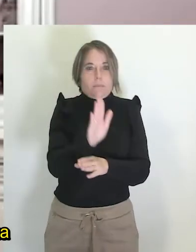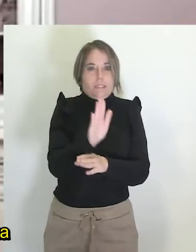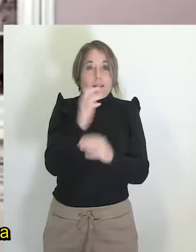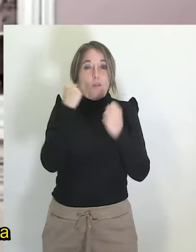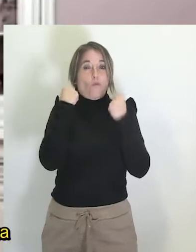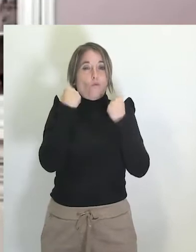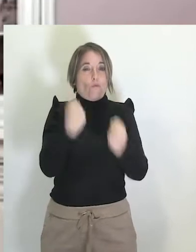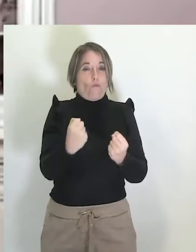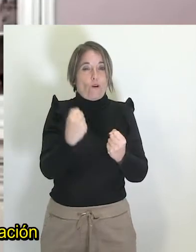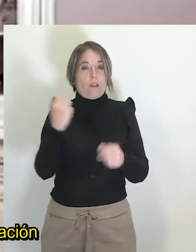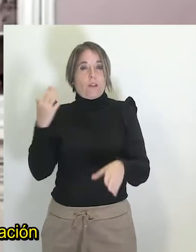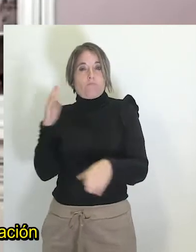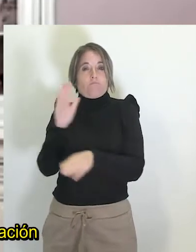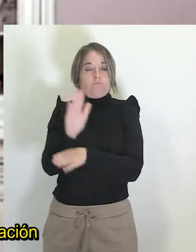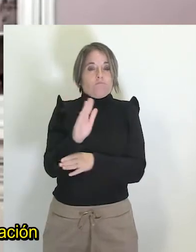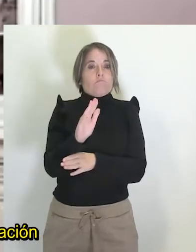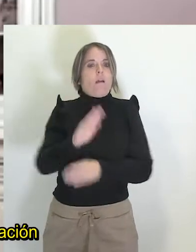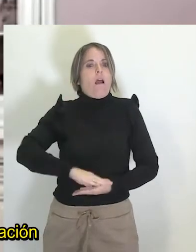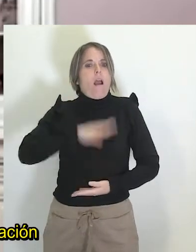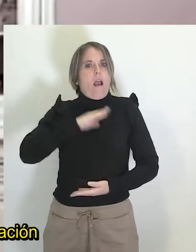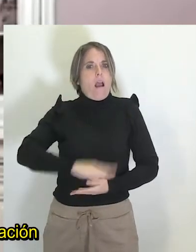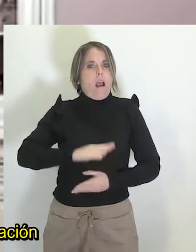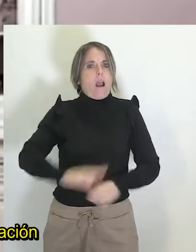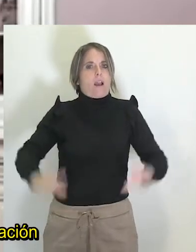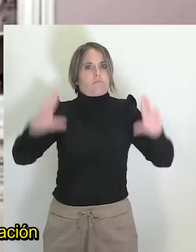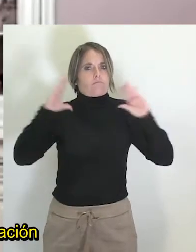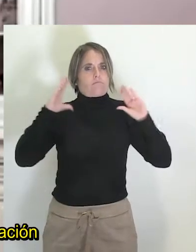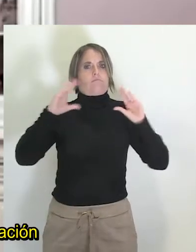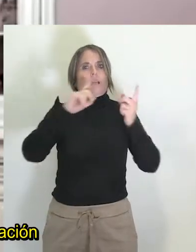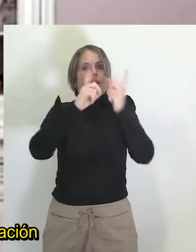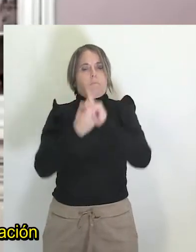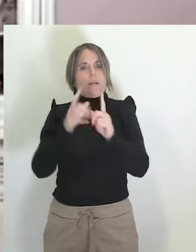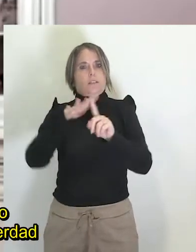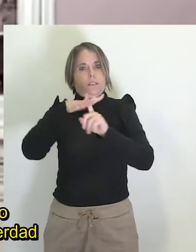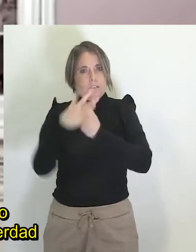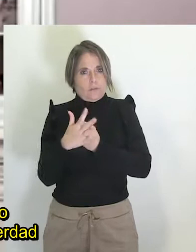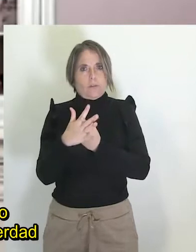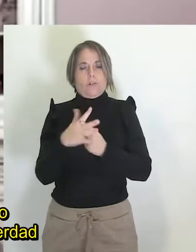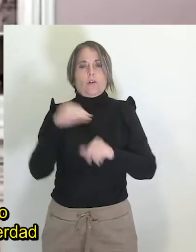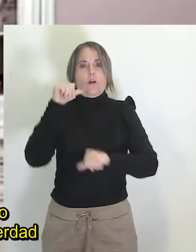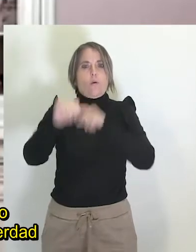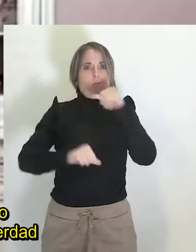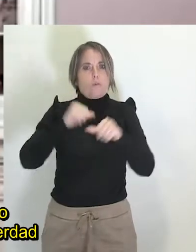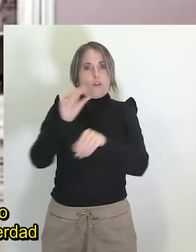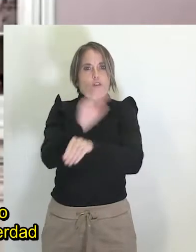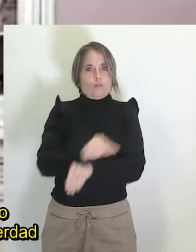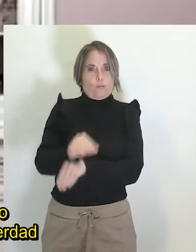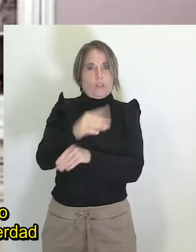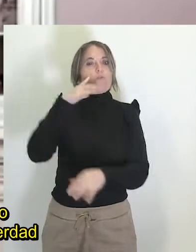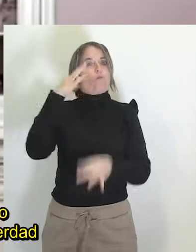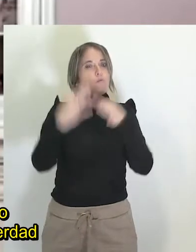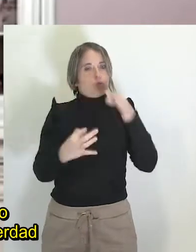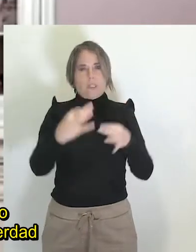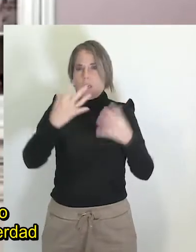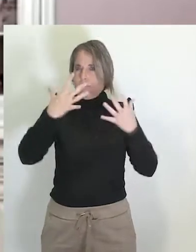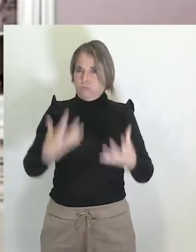en una fuerza que pudiera tener capacidad de cambiar esta situación y de hacer todo ese proceso de reparación, de